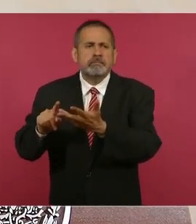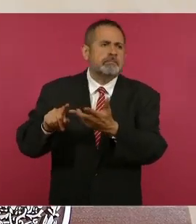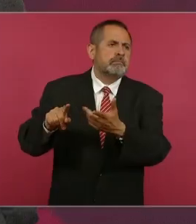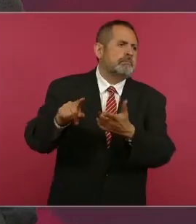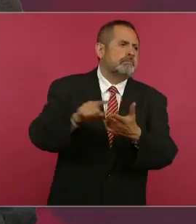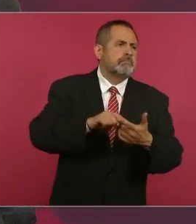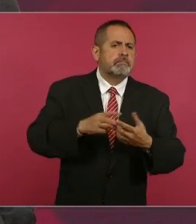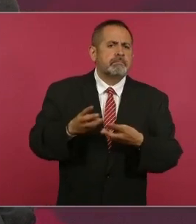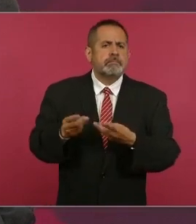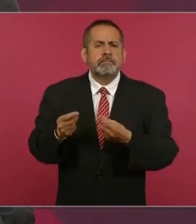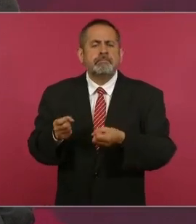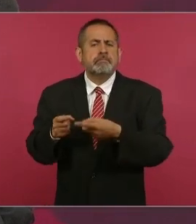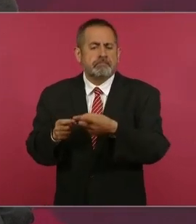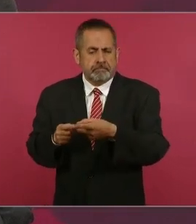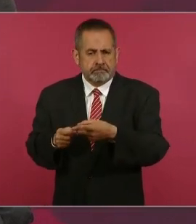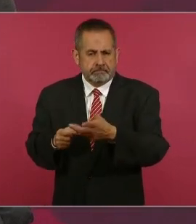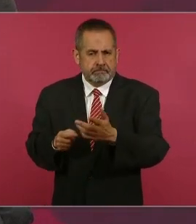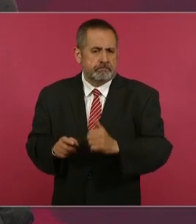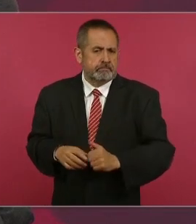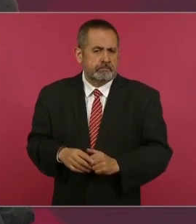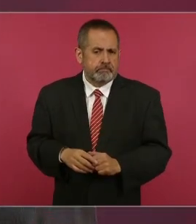ya